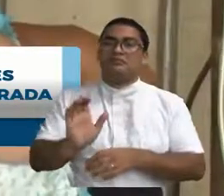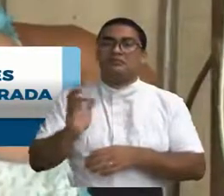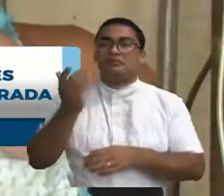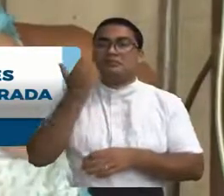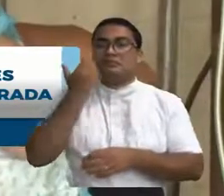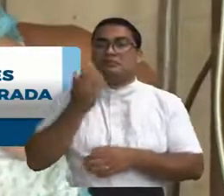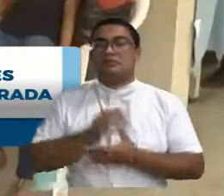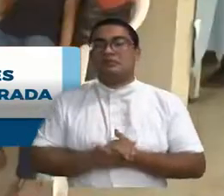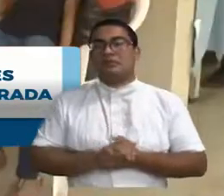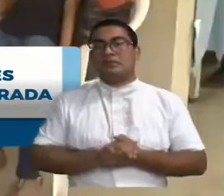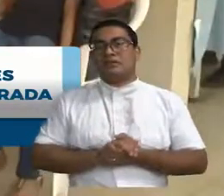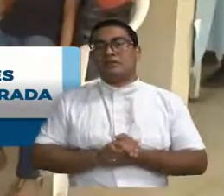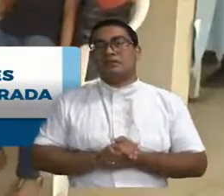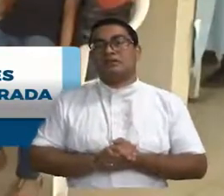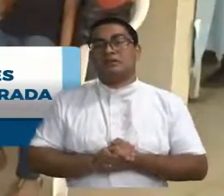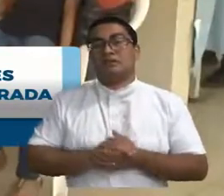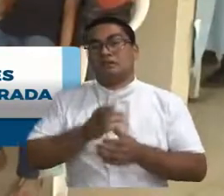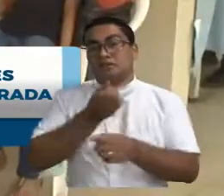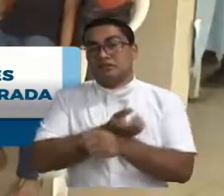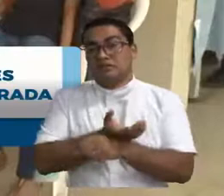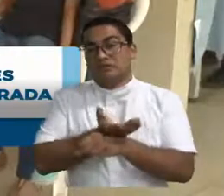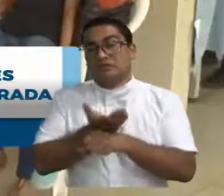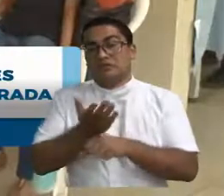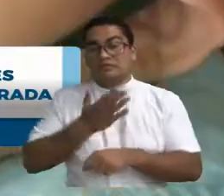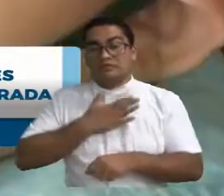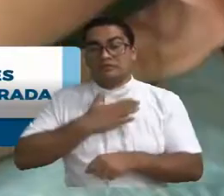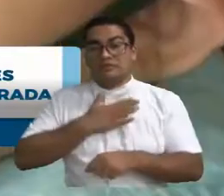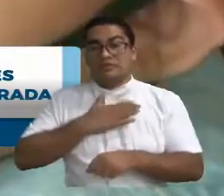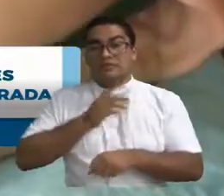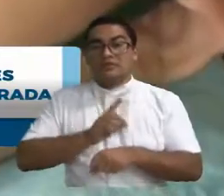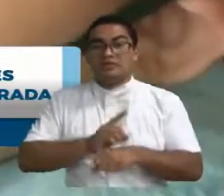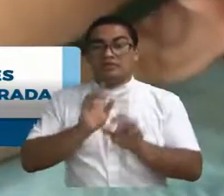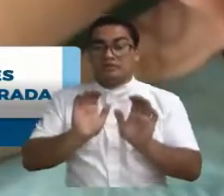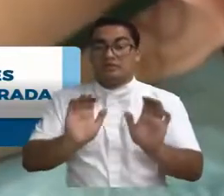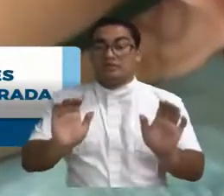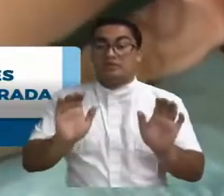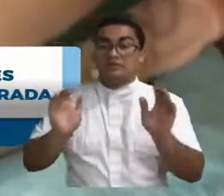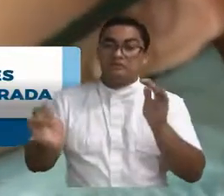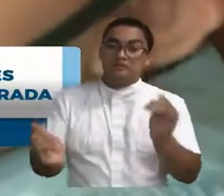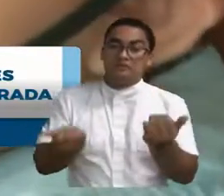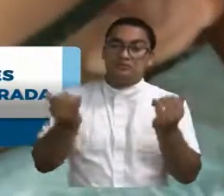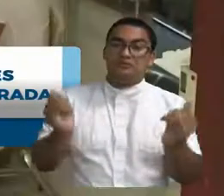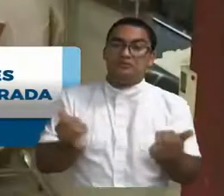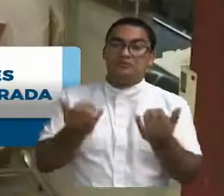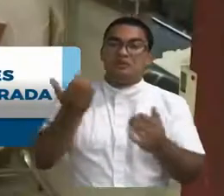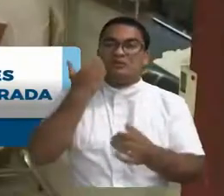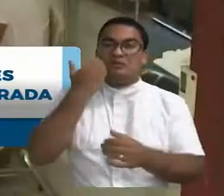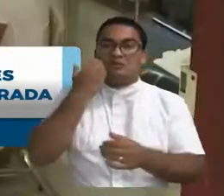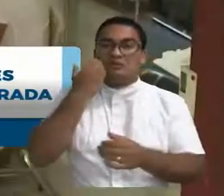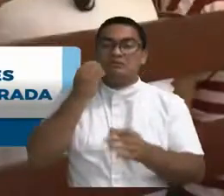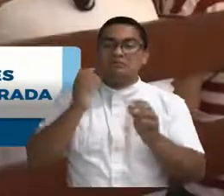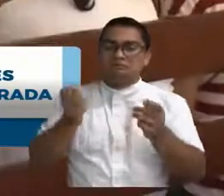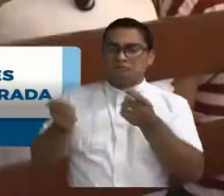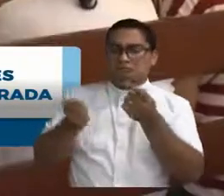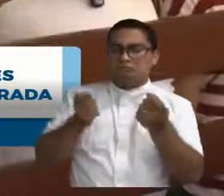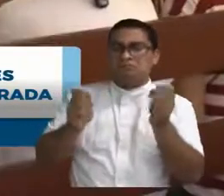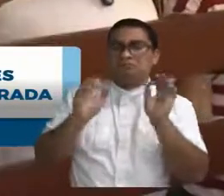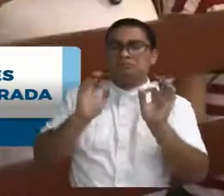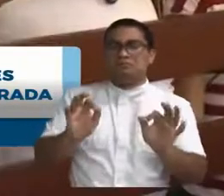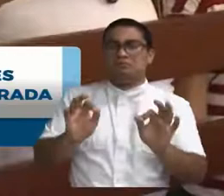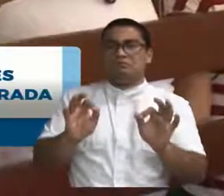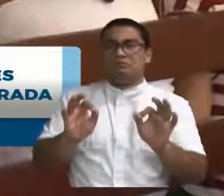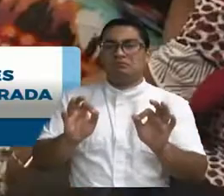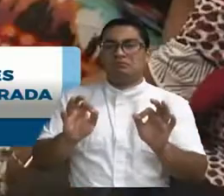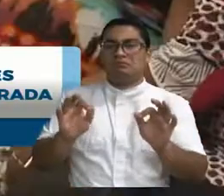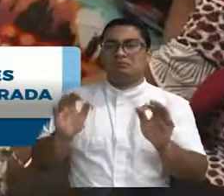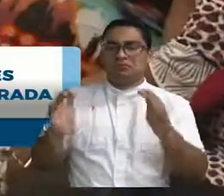Por ejemplo, yo siempre recomiendo como pediatra, si el niño está jugando, tiene la enfermedad, pero es manejable todavía en la casa y usted lo